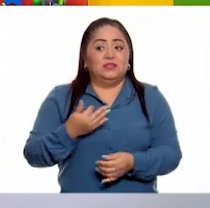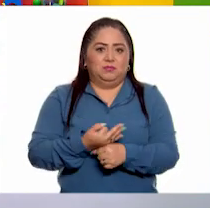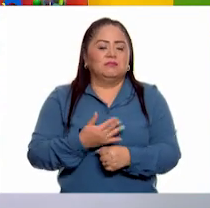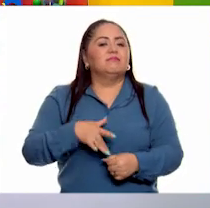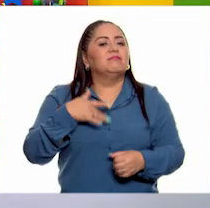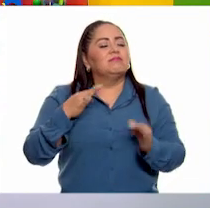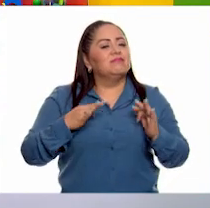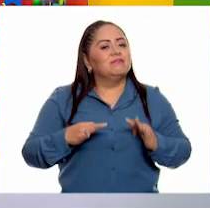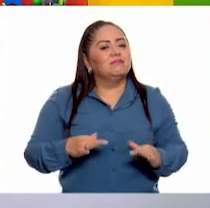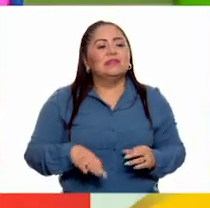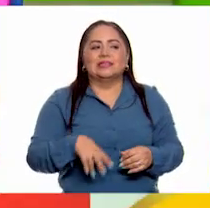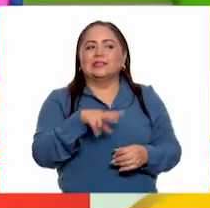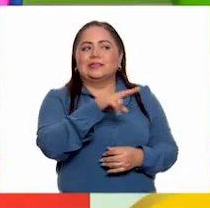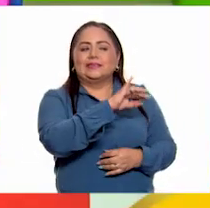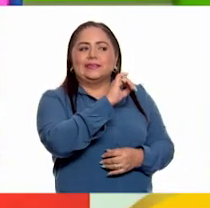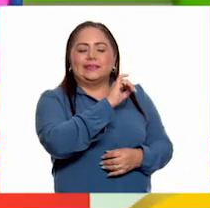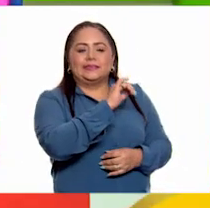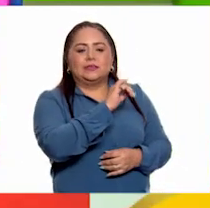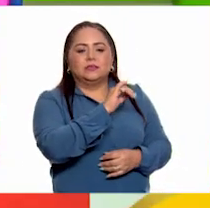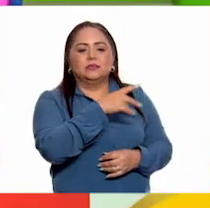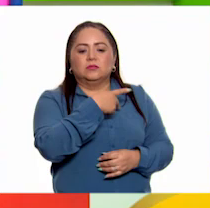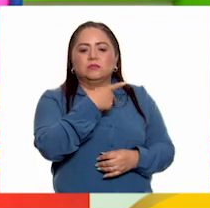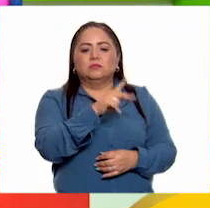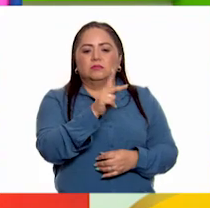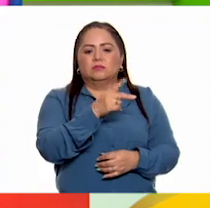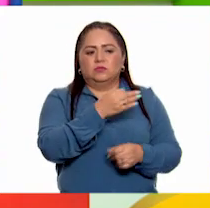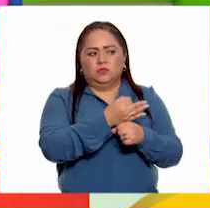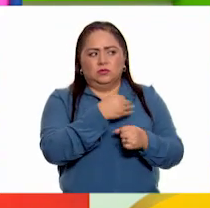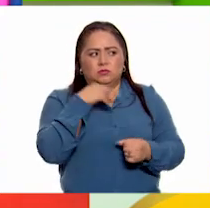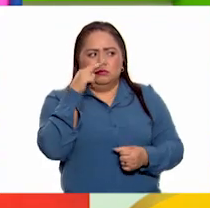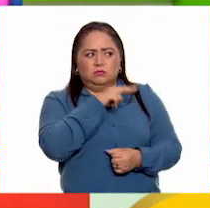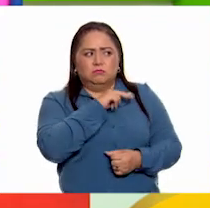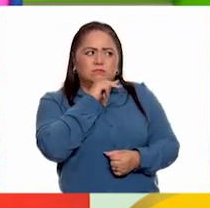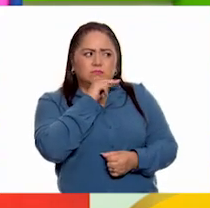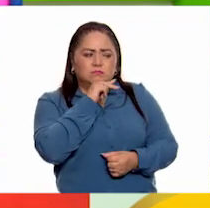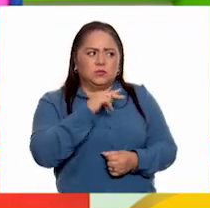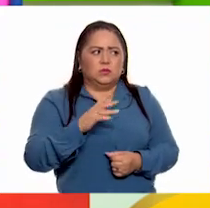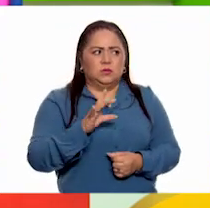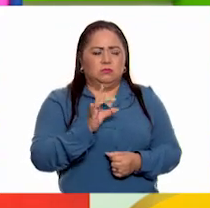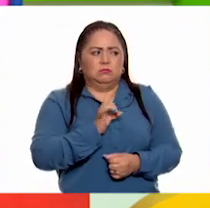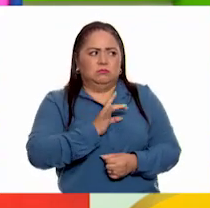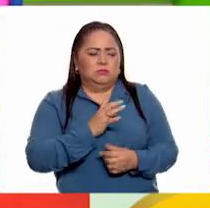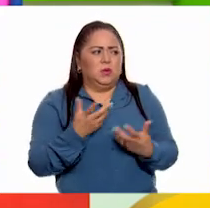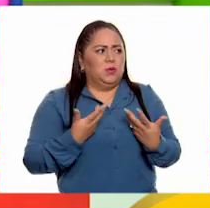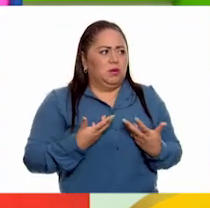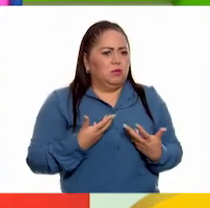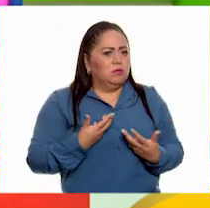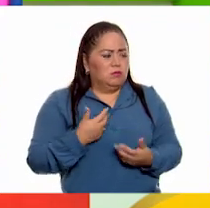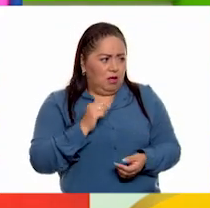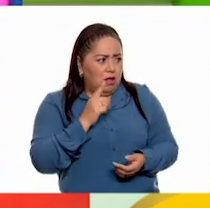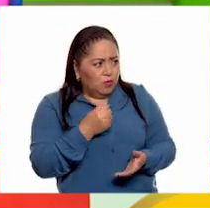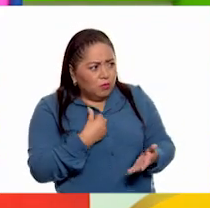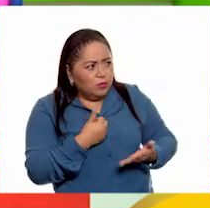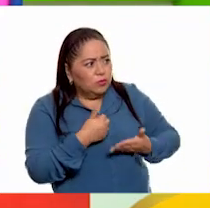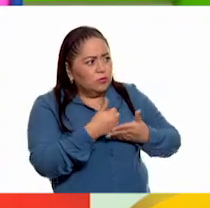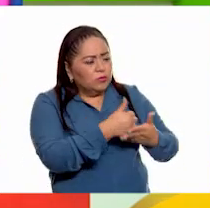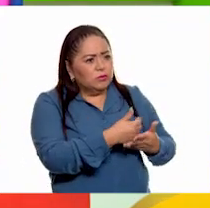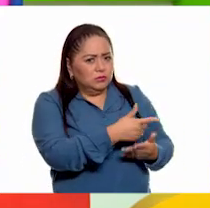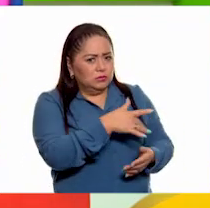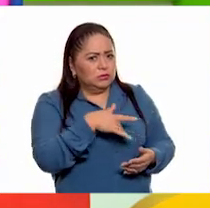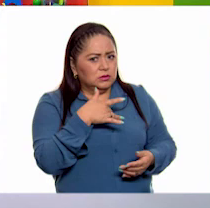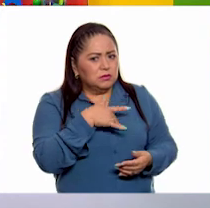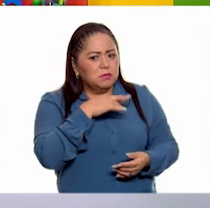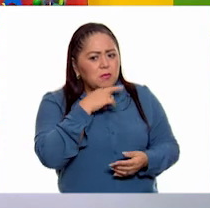tranquila. Sí, sigo notando que estás como preocupada y asustada, Ana. ¿Puedo hacer algo que te ayude a